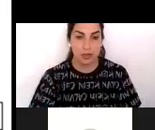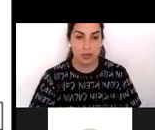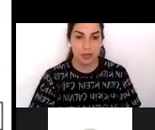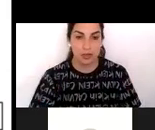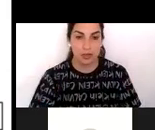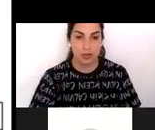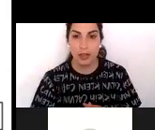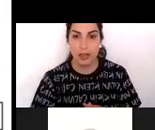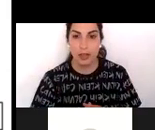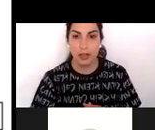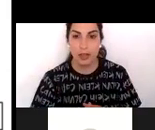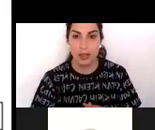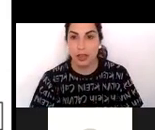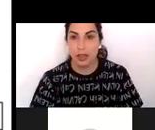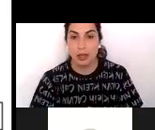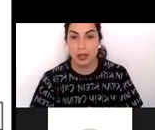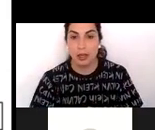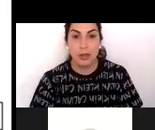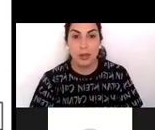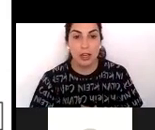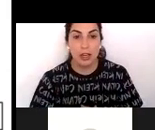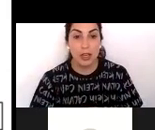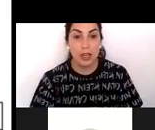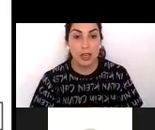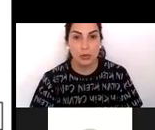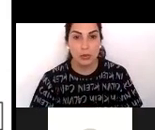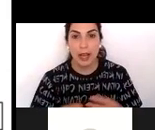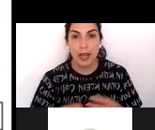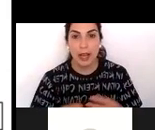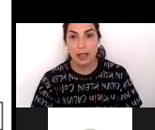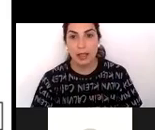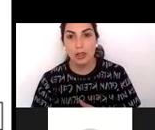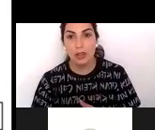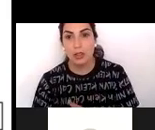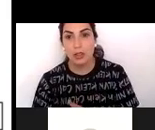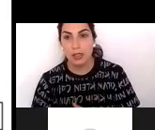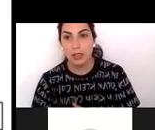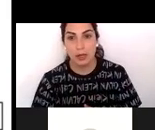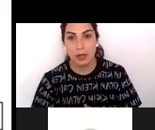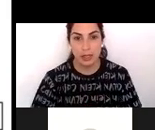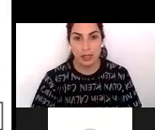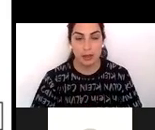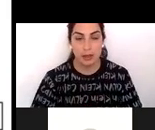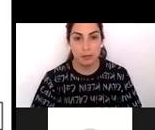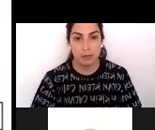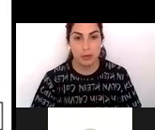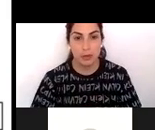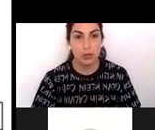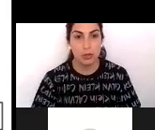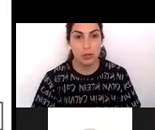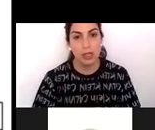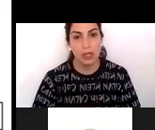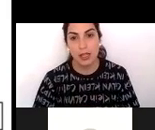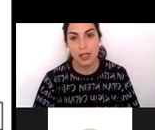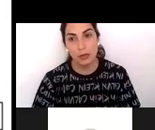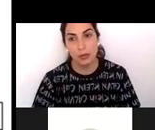enmarcar esta noticia, ¿ya? Y primero les voy a preguntar, ¿a qué medio periodístico pertenece? Y